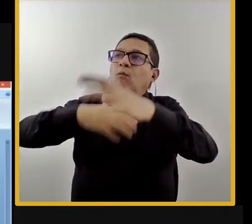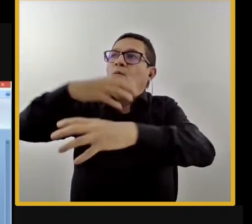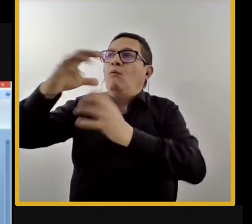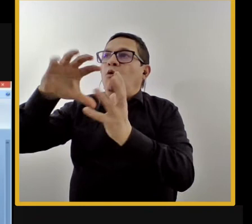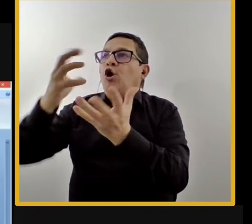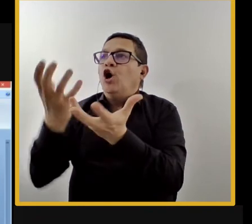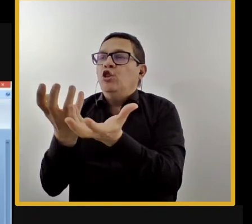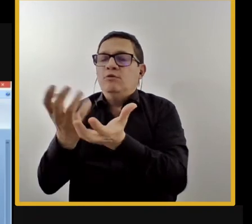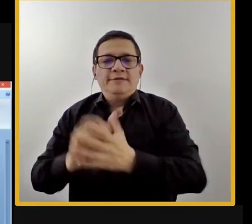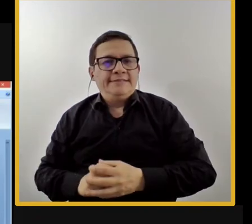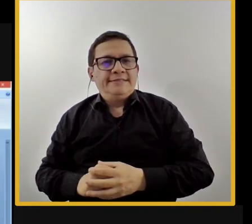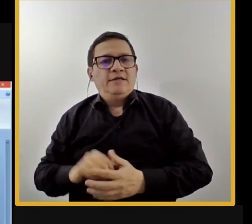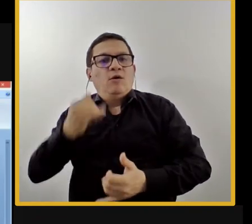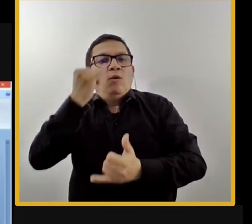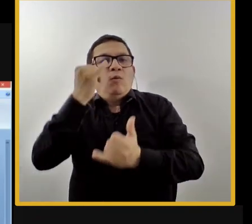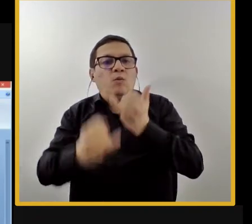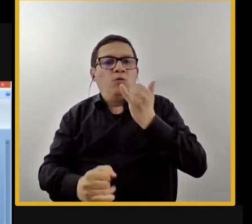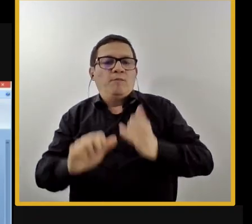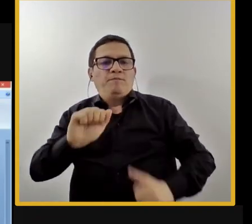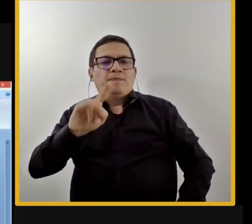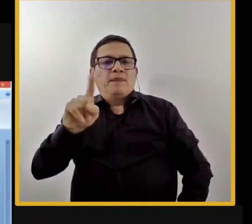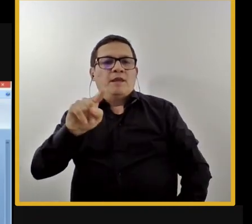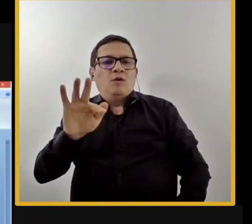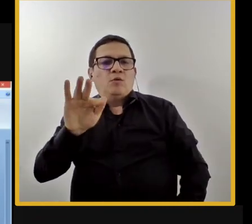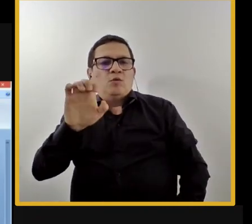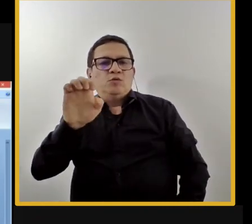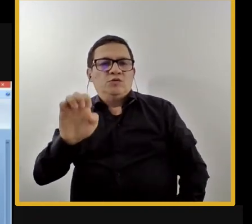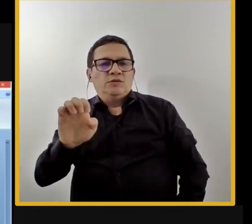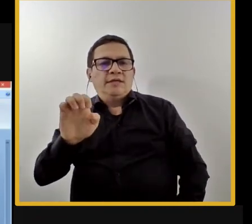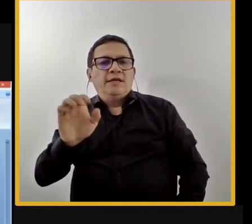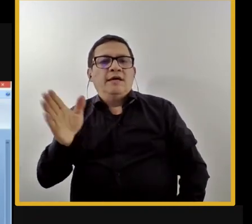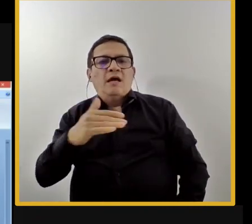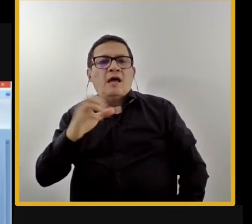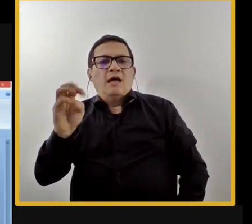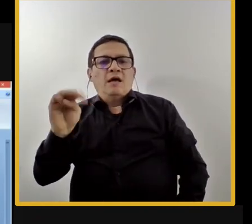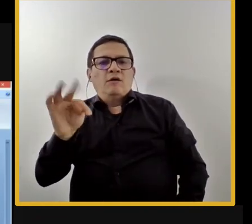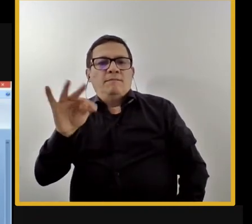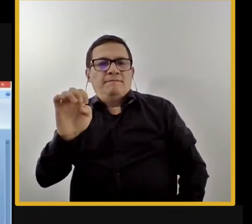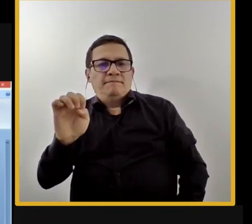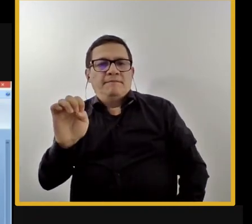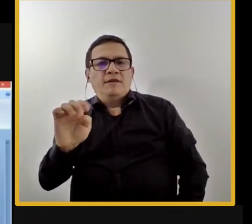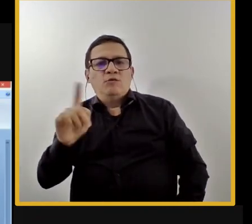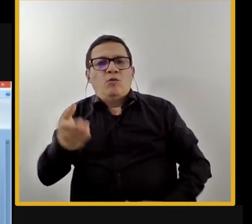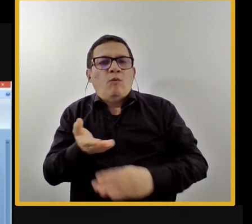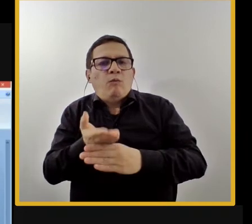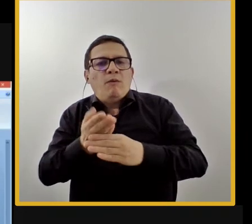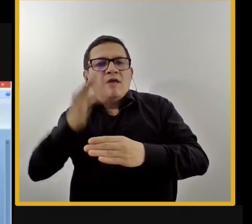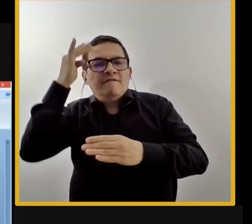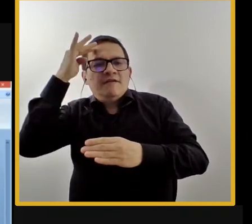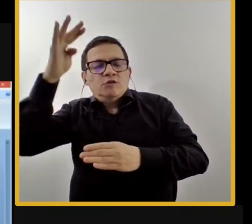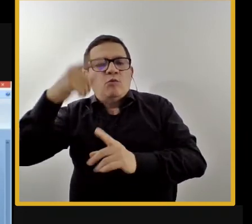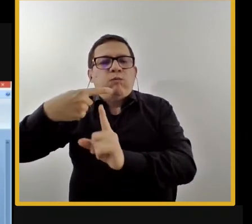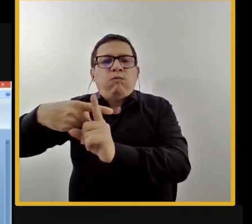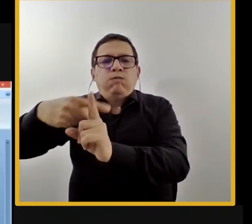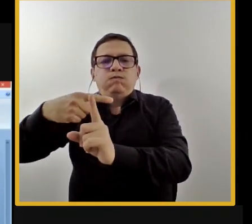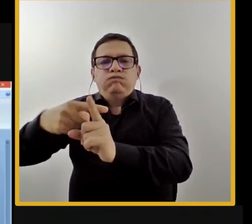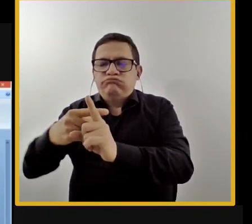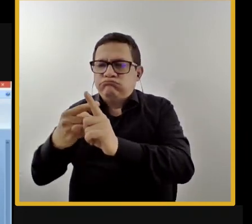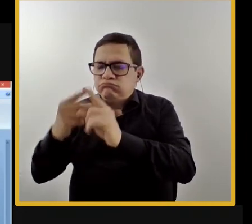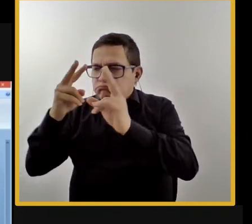Y por último, Augusto Comte, quien propuso una filosofía del positivismo en la que la ciencia se reducía a